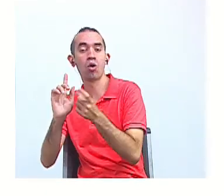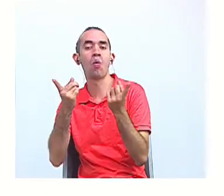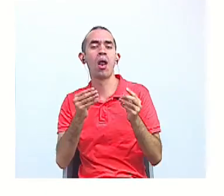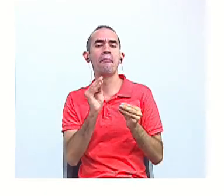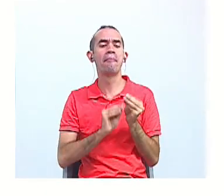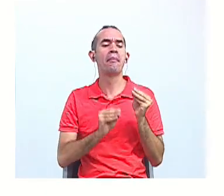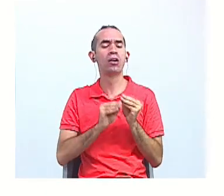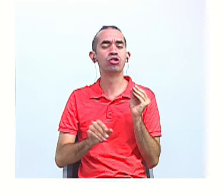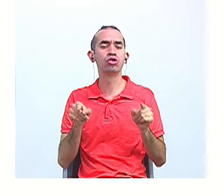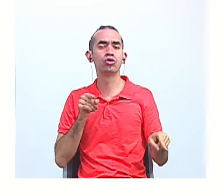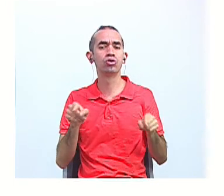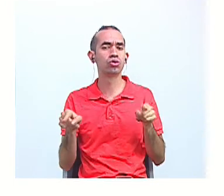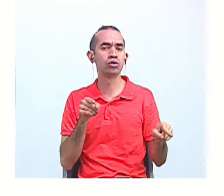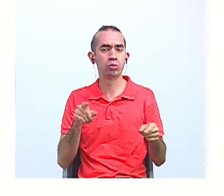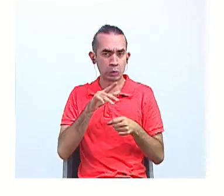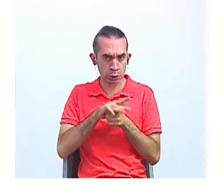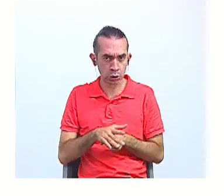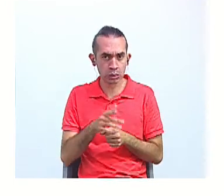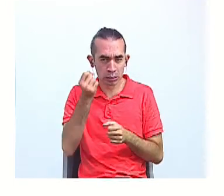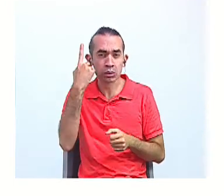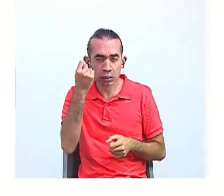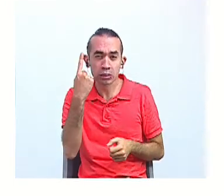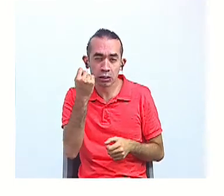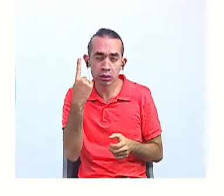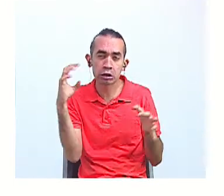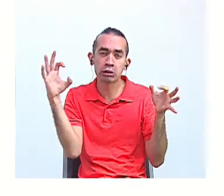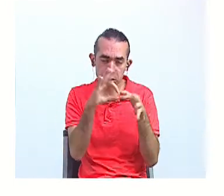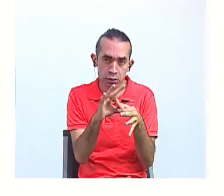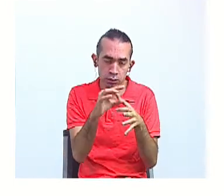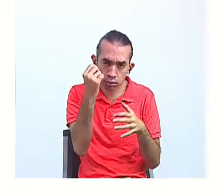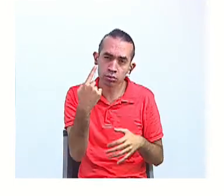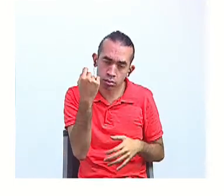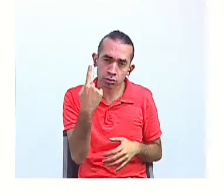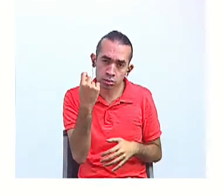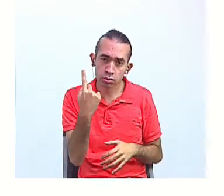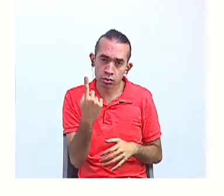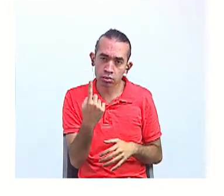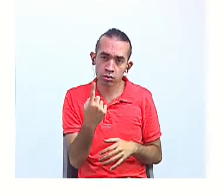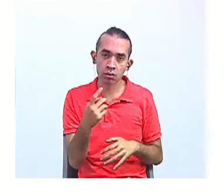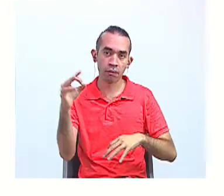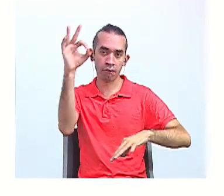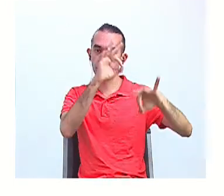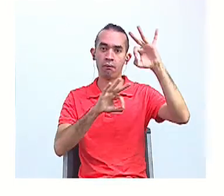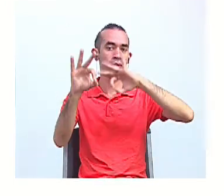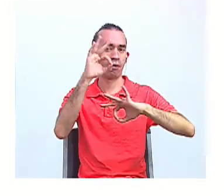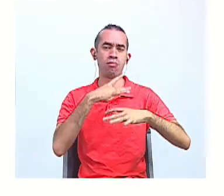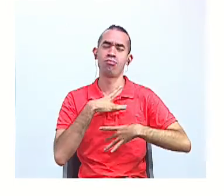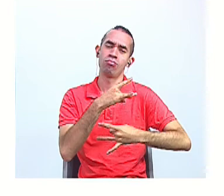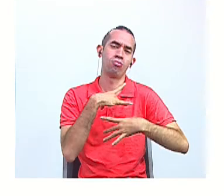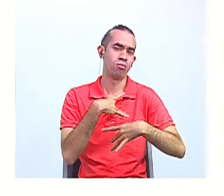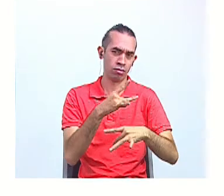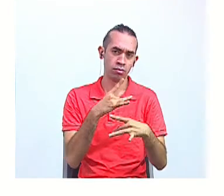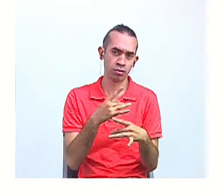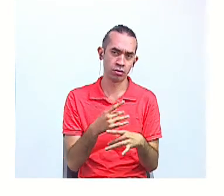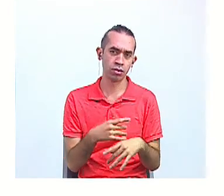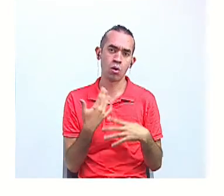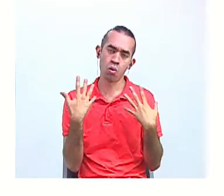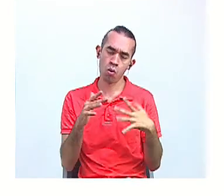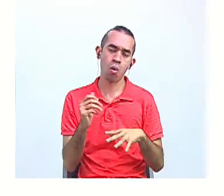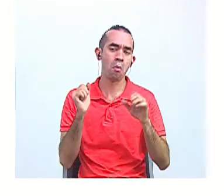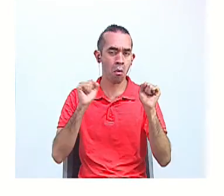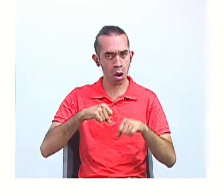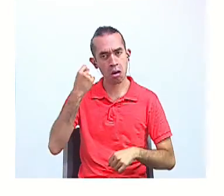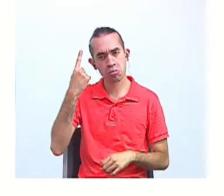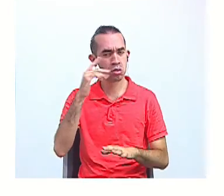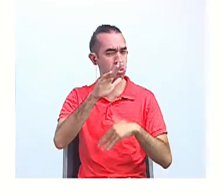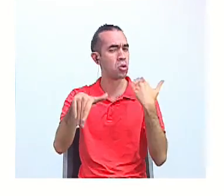ejemplo? ¿Sí lo relacionan? ¿Están comprendiendo? La física es muy interesante y podemos comprender todos los